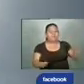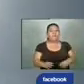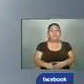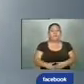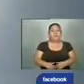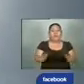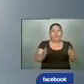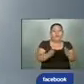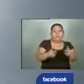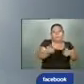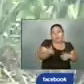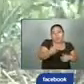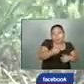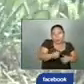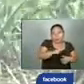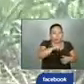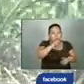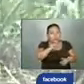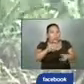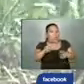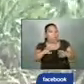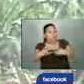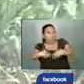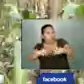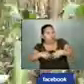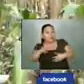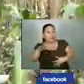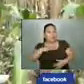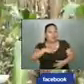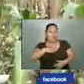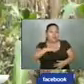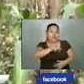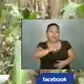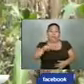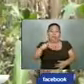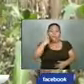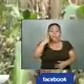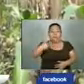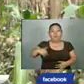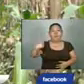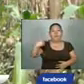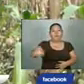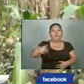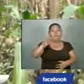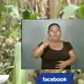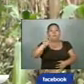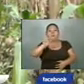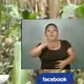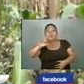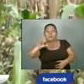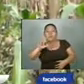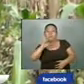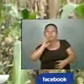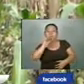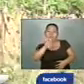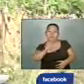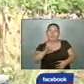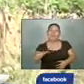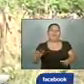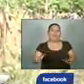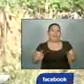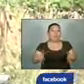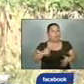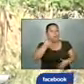Medianos y pequeños agricultores continúan advirtiendo de los peligros que la cosecha de este 2023 tendrá, por lo que aseguran que las